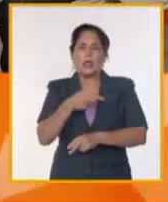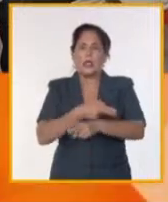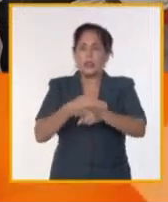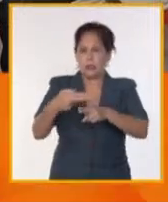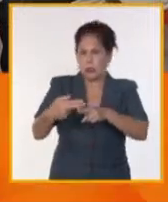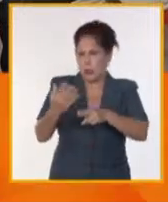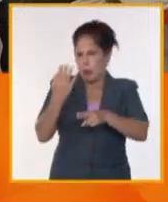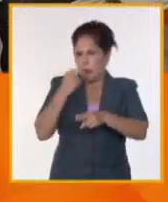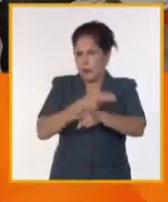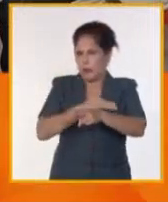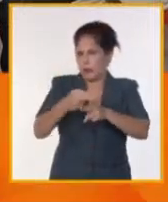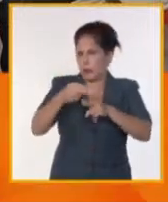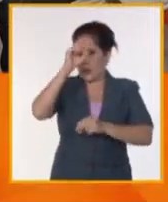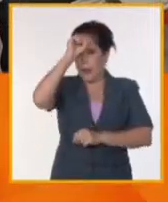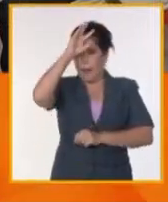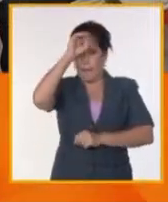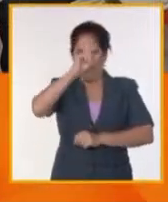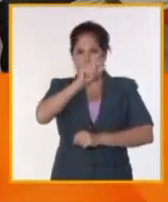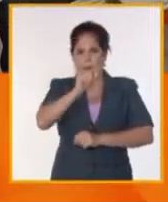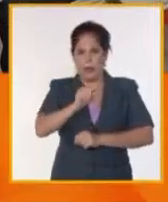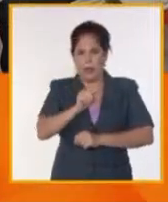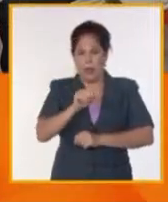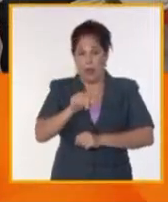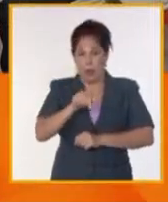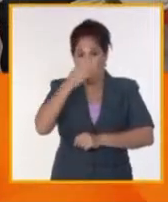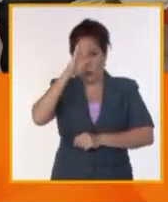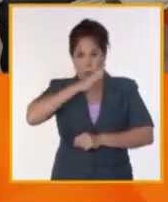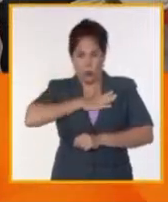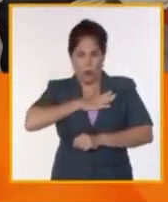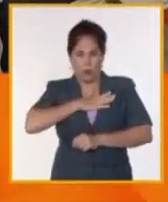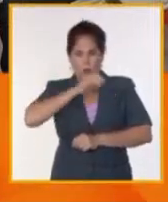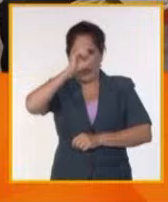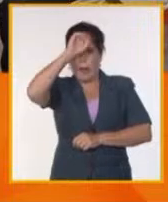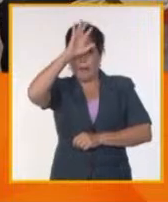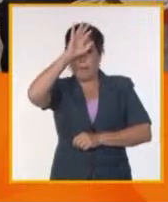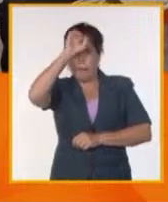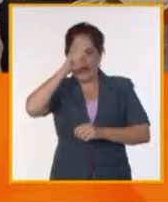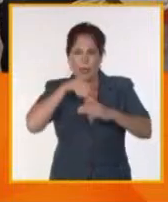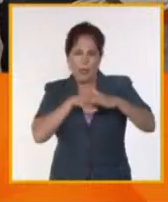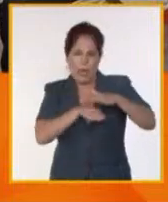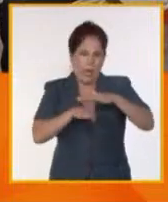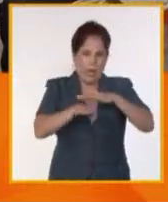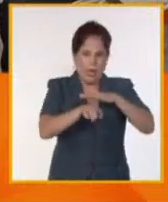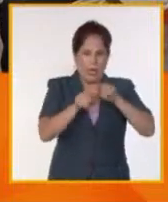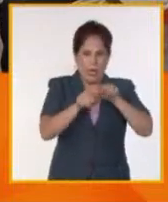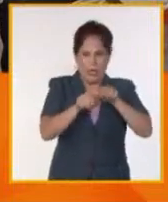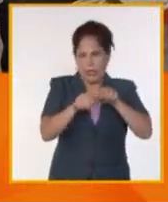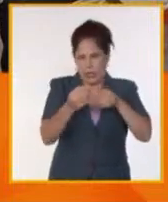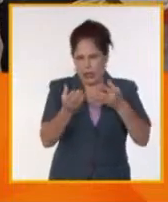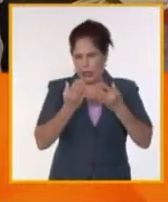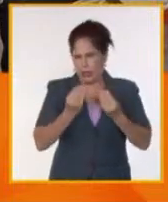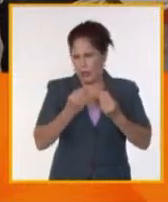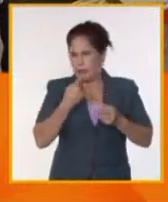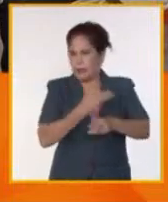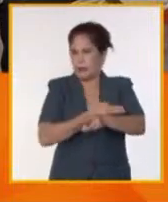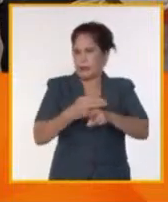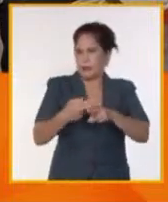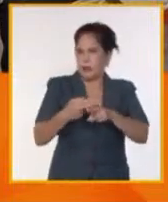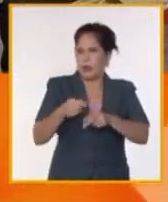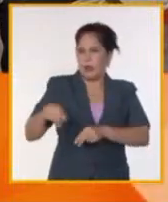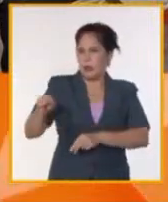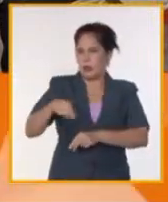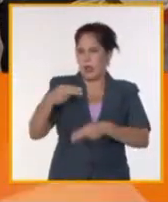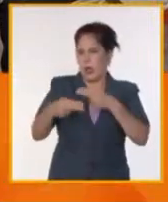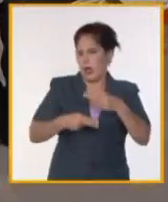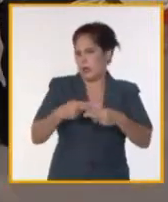historia de la minería en nuestro país. Y le pediría gentilmente, Fabio, pues un acercamiento a esa historia de la minería en